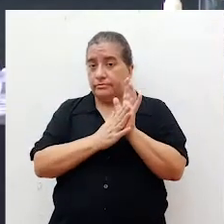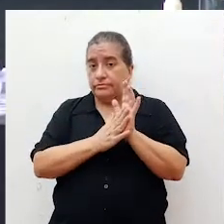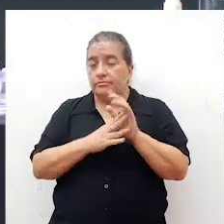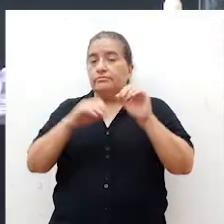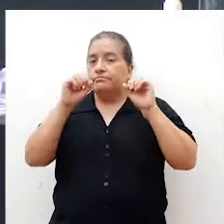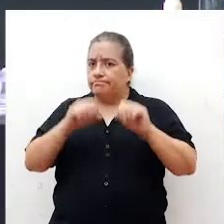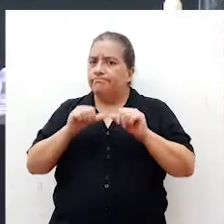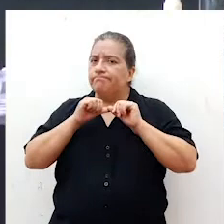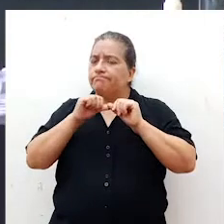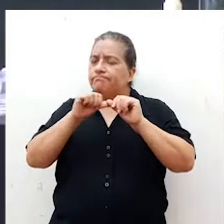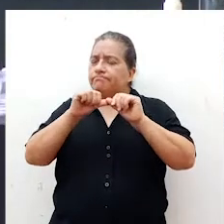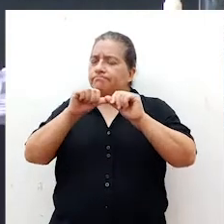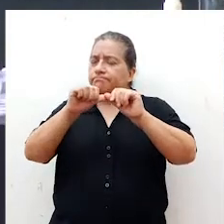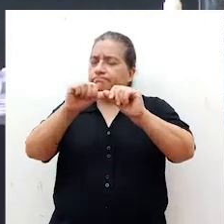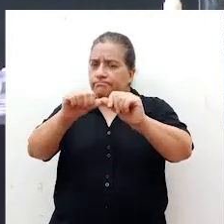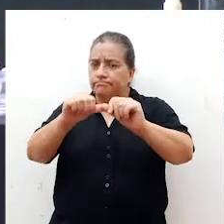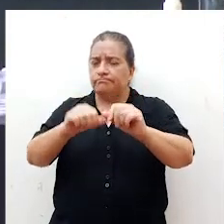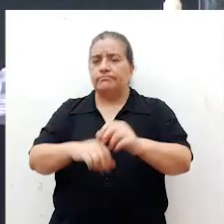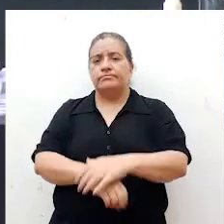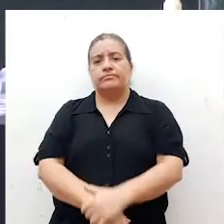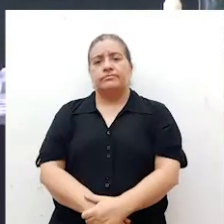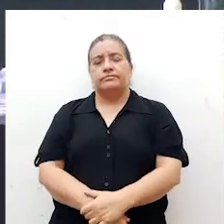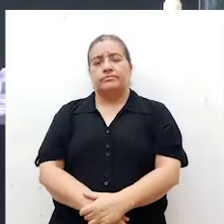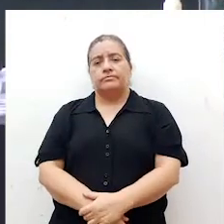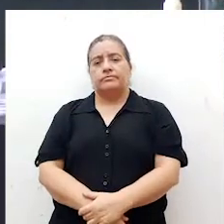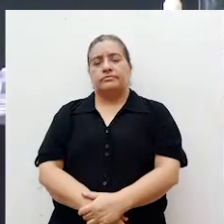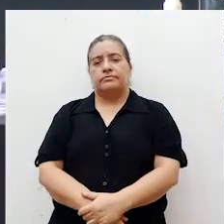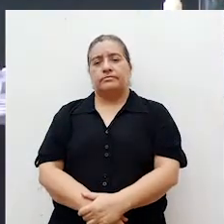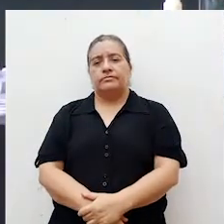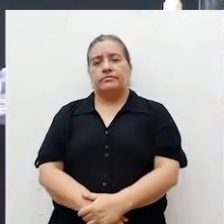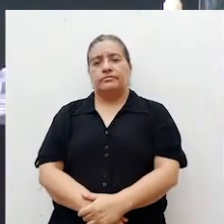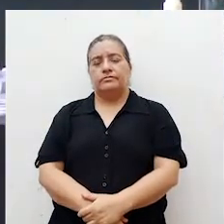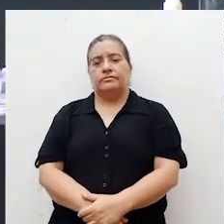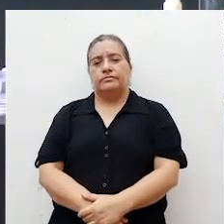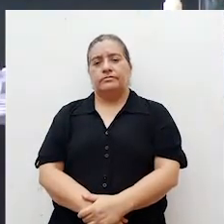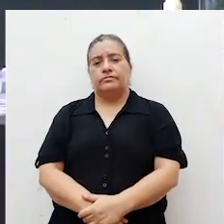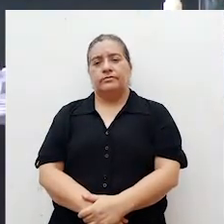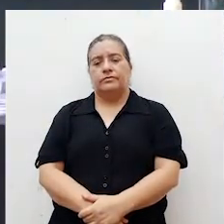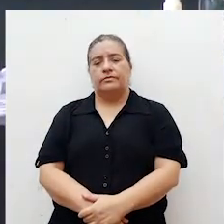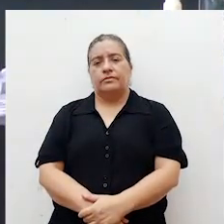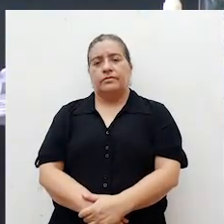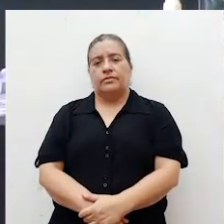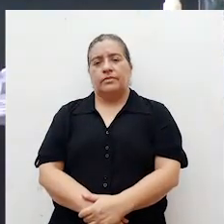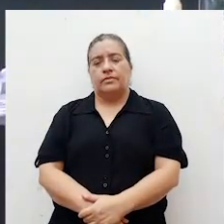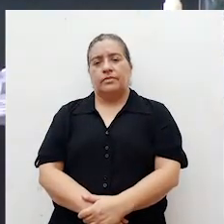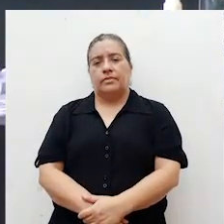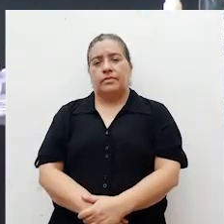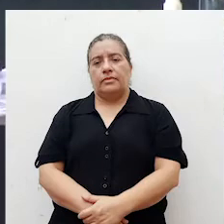las recomendaciones de la Defensoría del Pueblo siguen siendo vigentes.